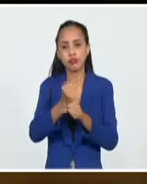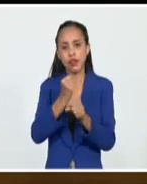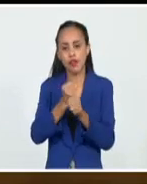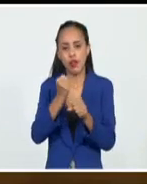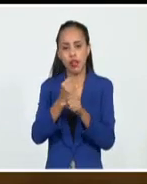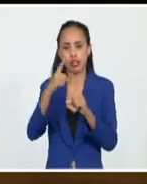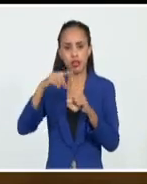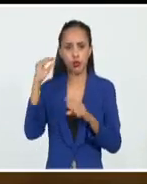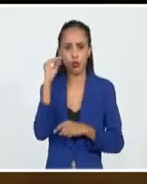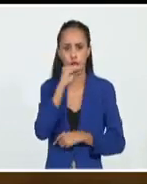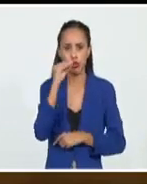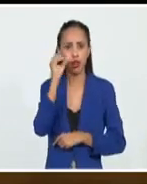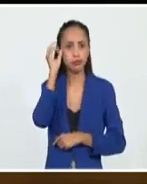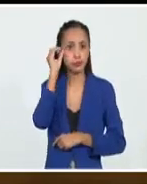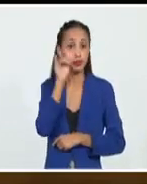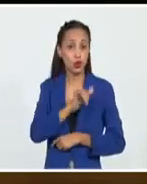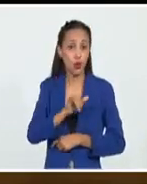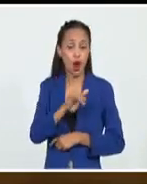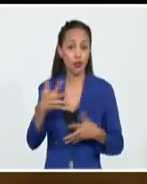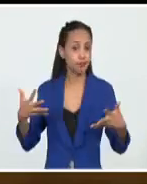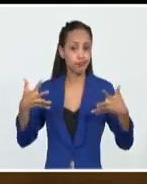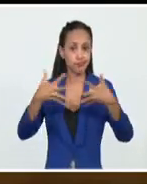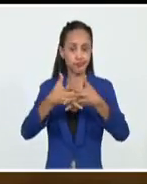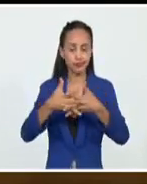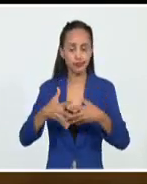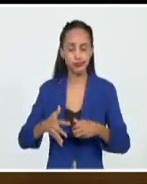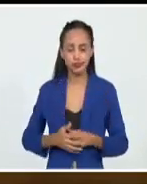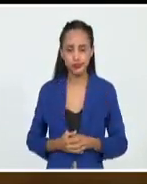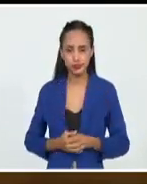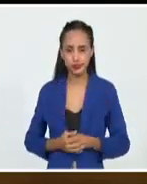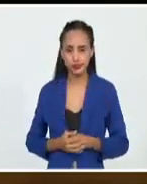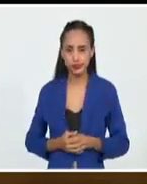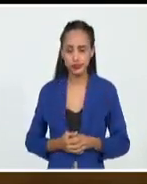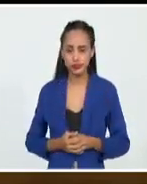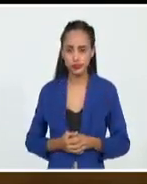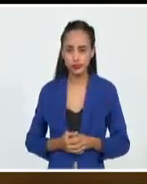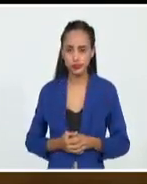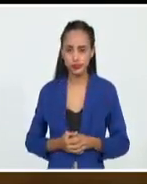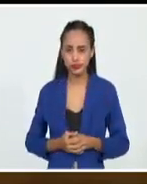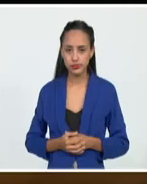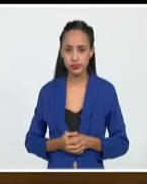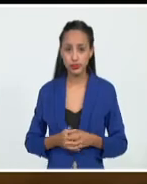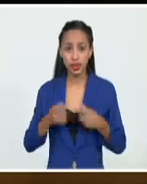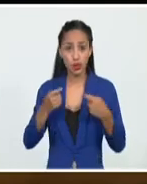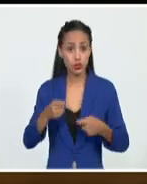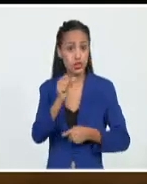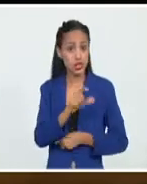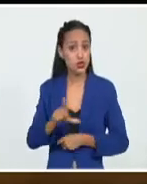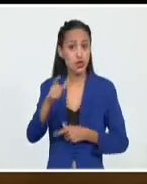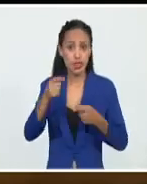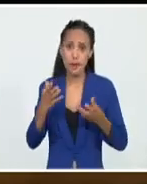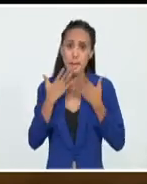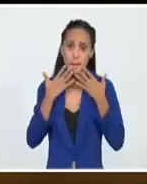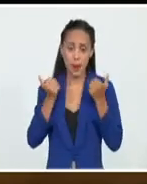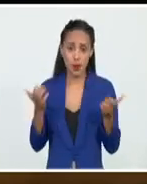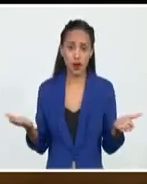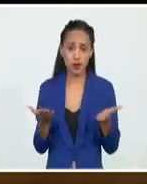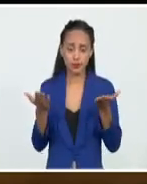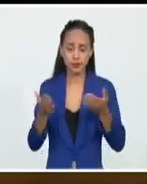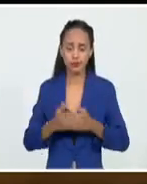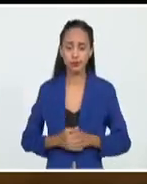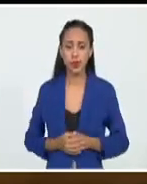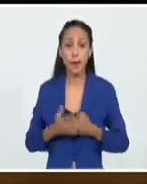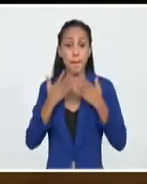el desarrollo de la justicia social en las nuevas condiciones. Lograr mejoras en el consumo y el nivel de vida de la